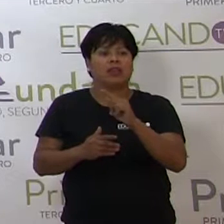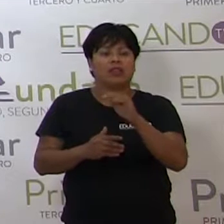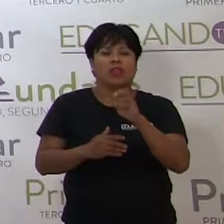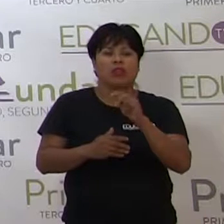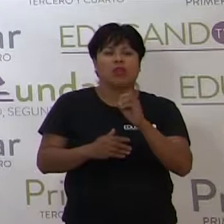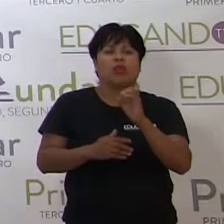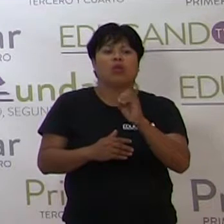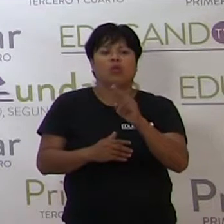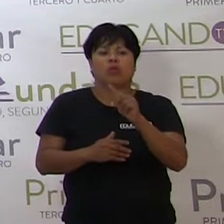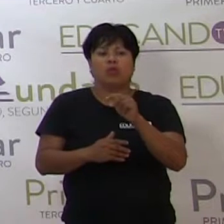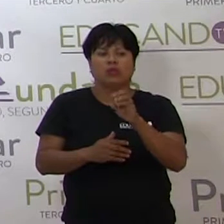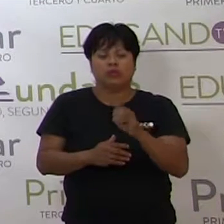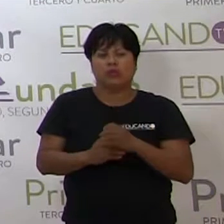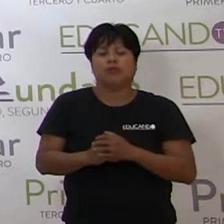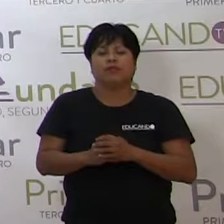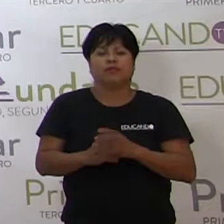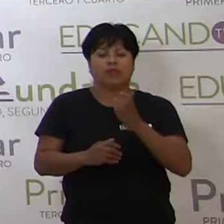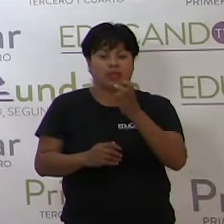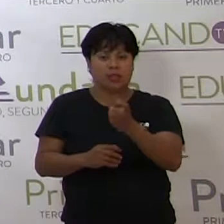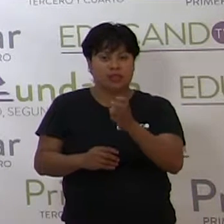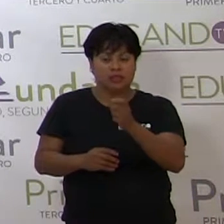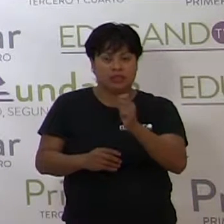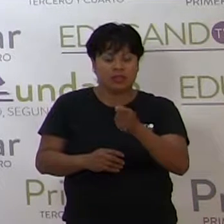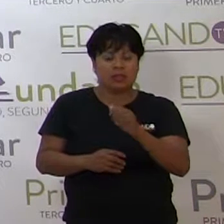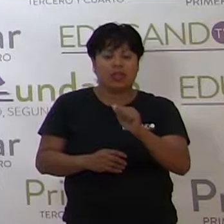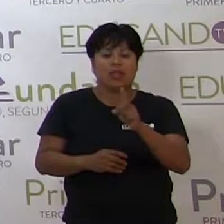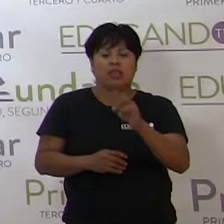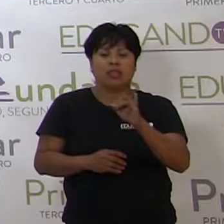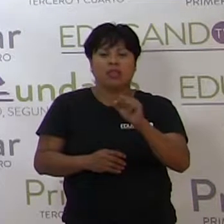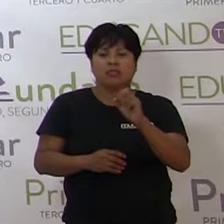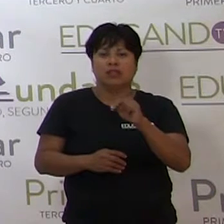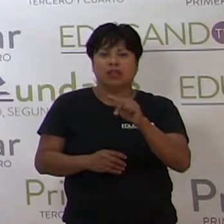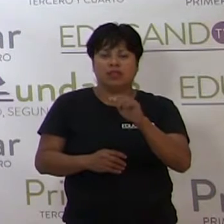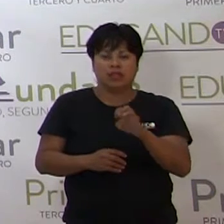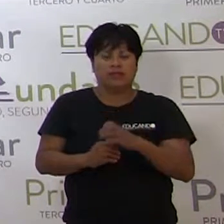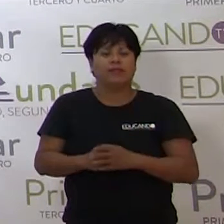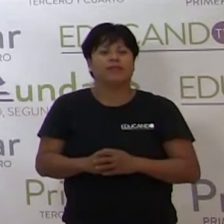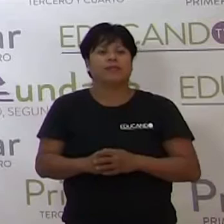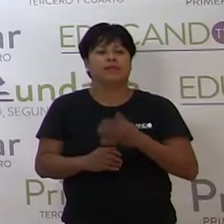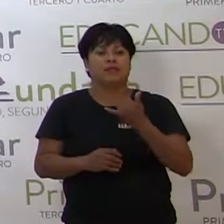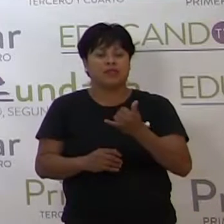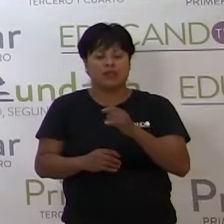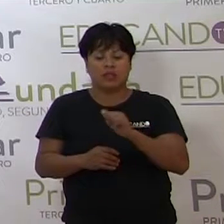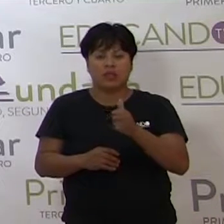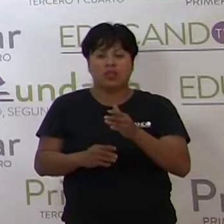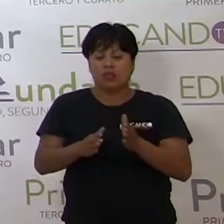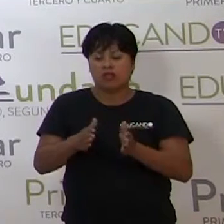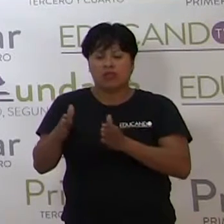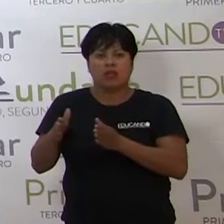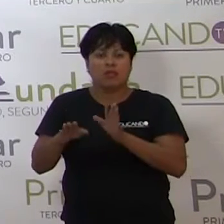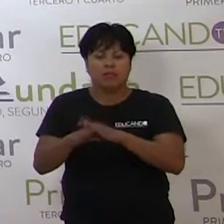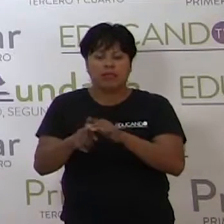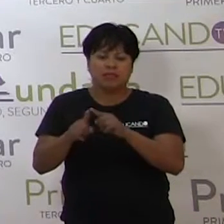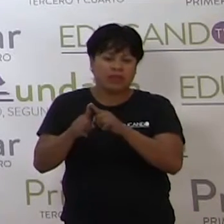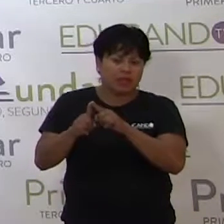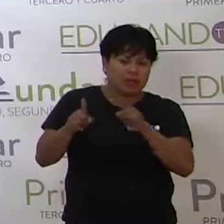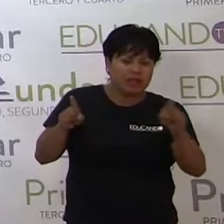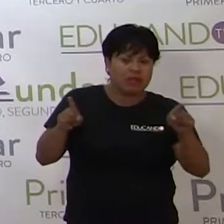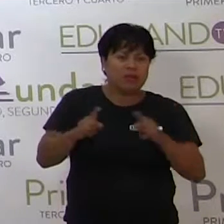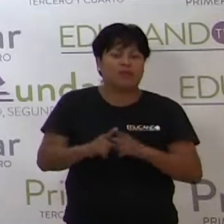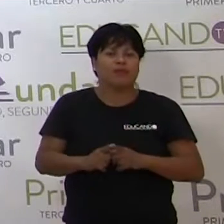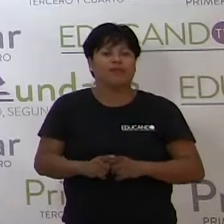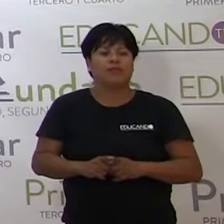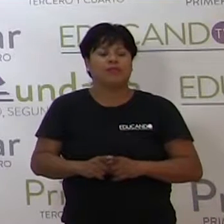opuesto, este es cateto adyacente, y el lado más largo,